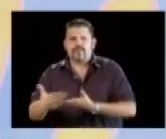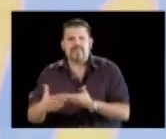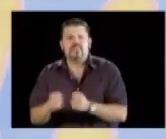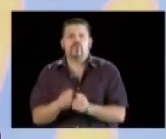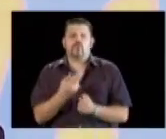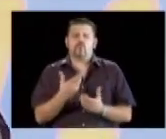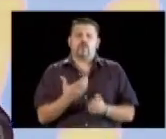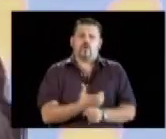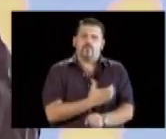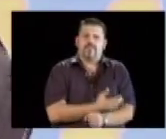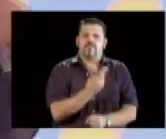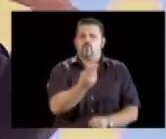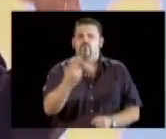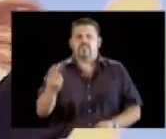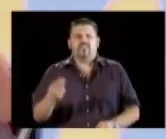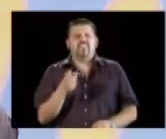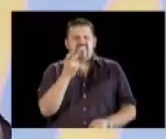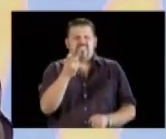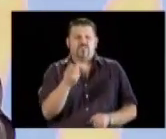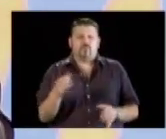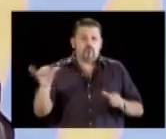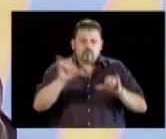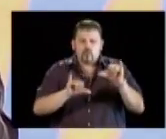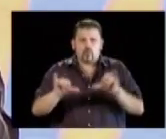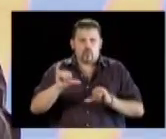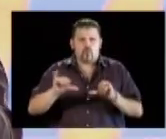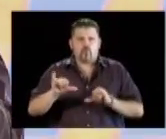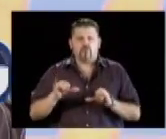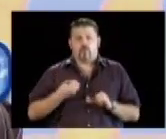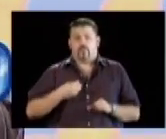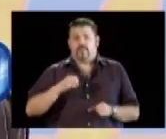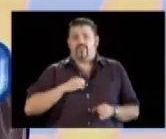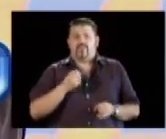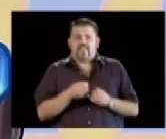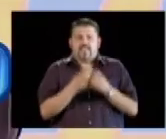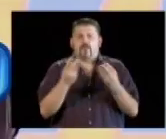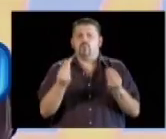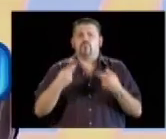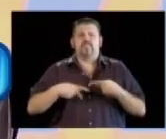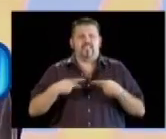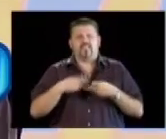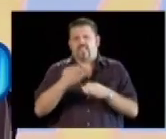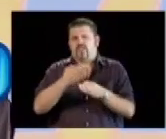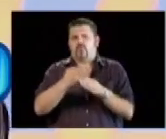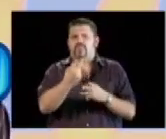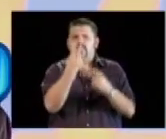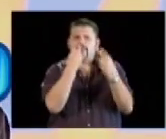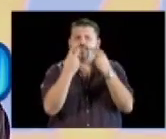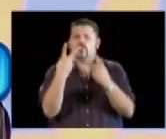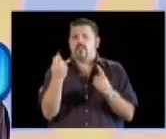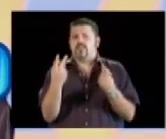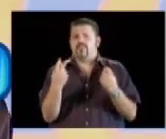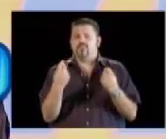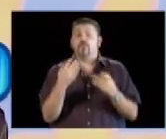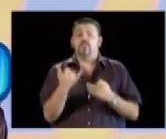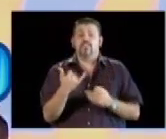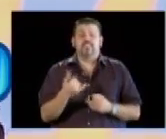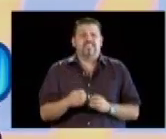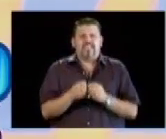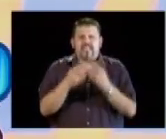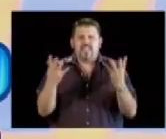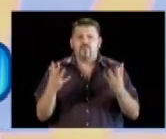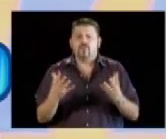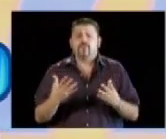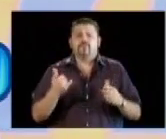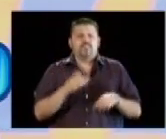con el producto a toda la gente que nos está viendo, por supuesto, y que compartan rápidamente con mucha emoción lo que más